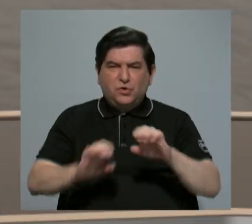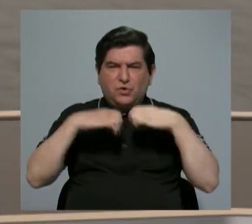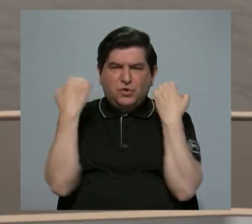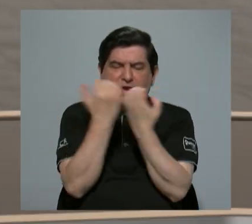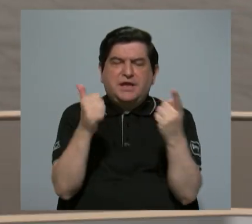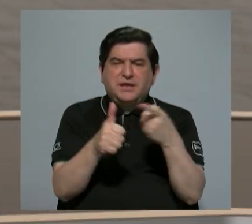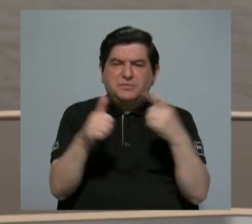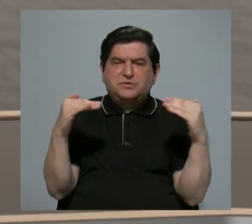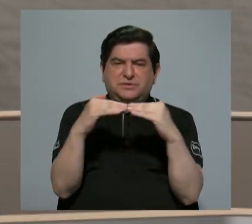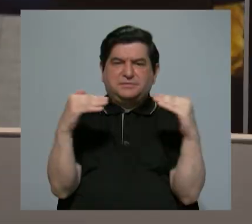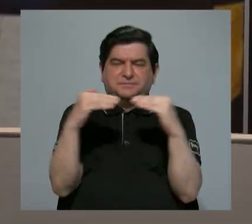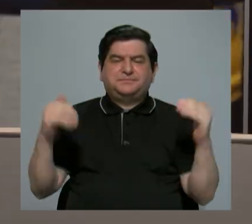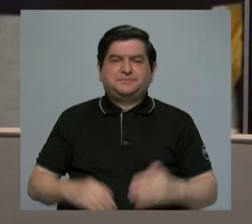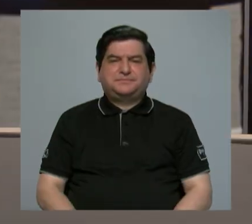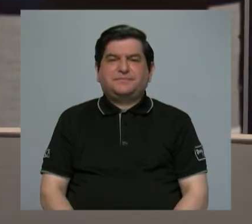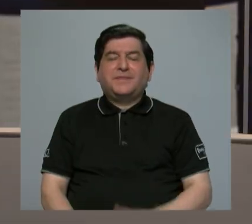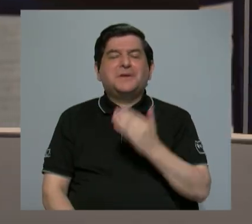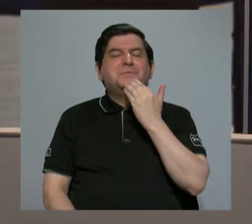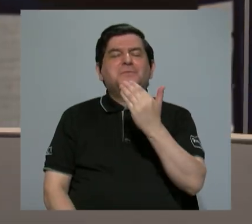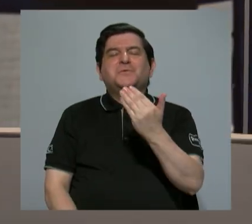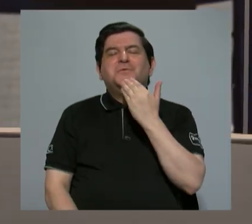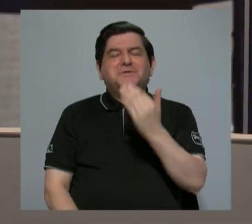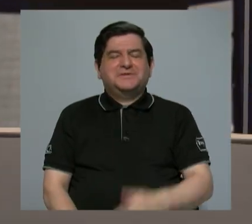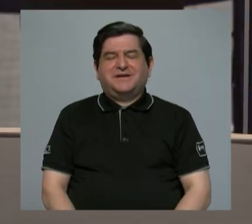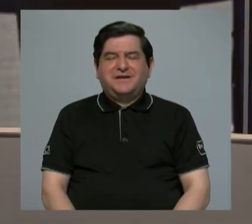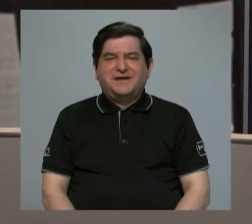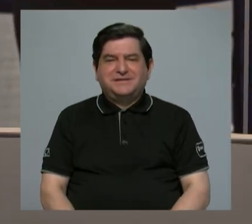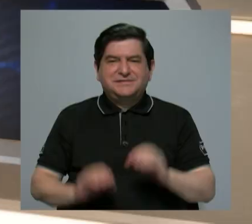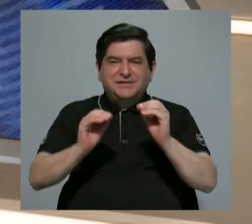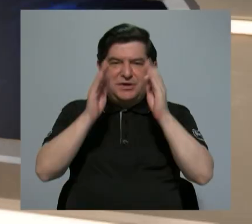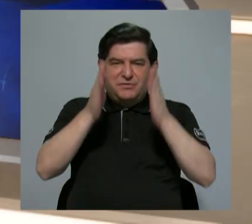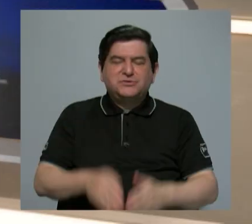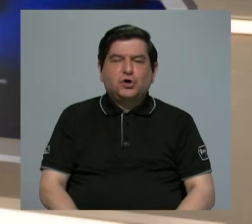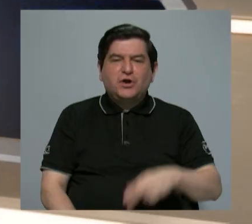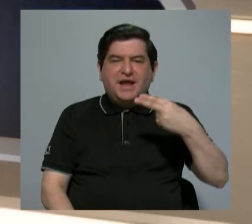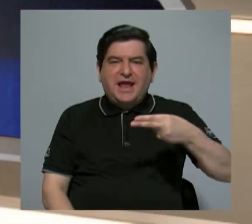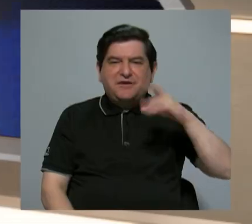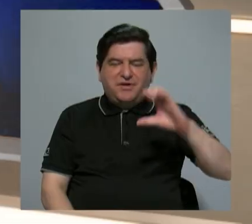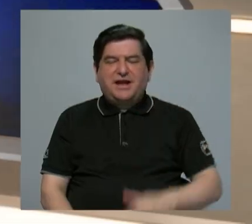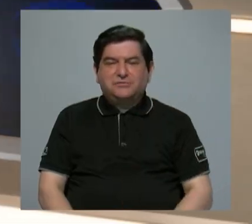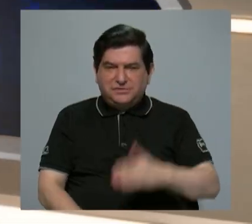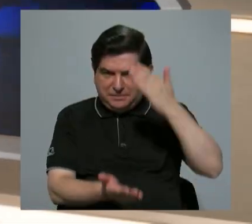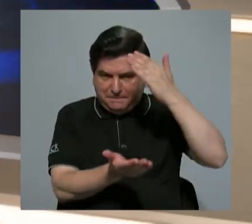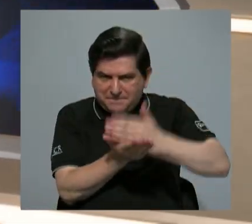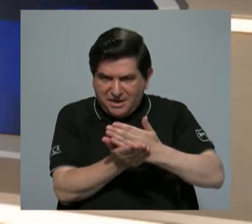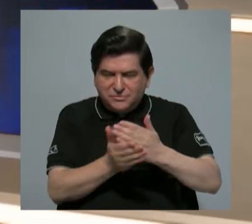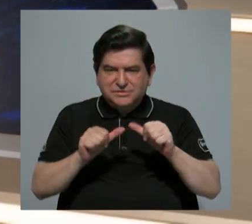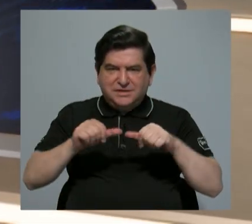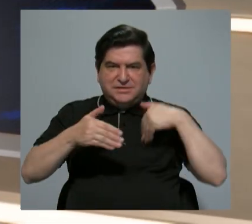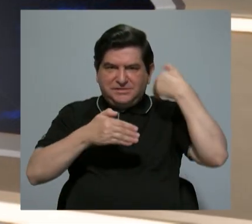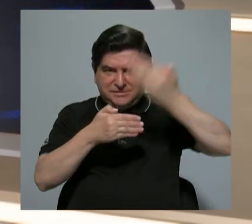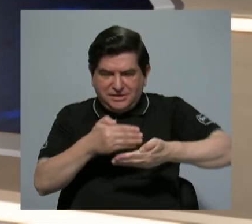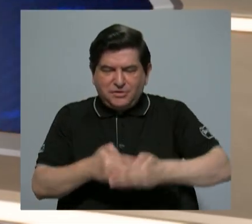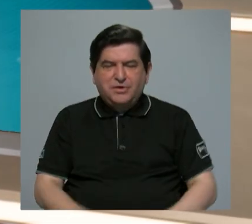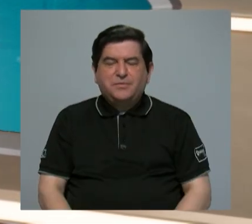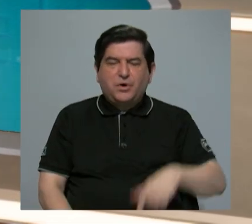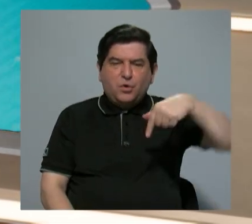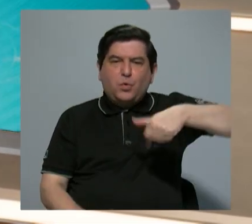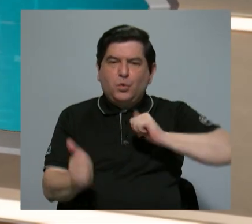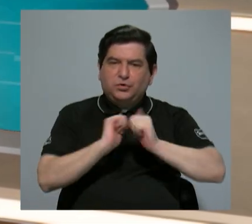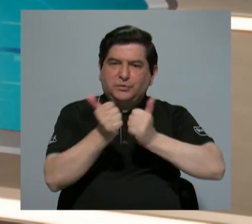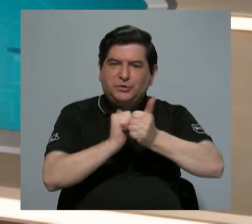primera edición. Claro. Muchas gracias al profe Henry Castro. Vamos a hacer una breve pausa y ya casi volvemos con más de Q